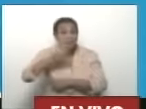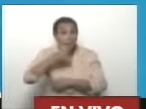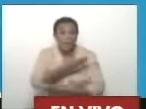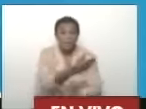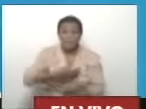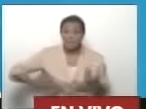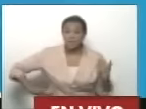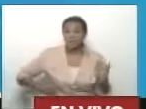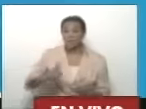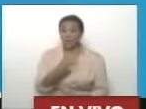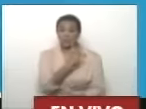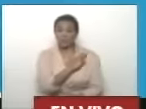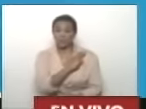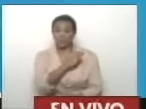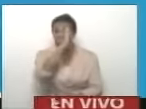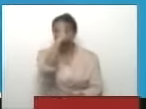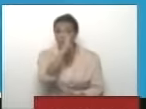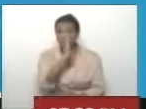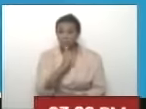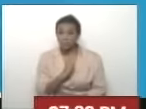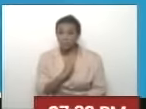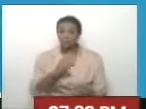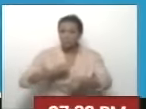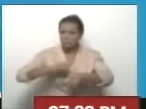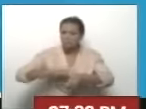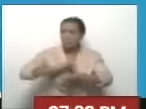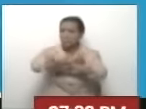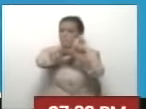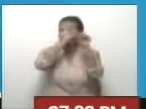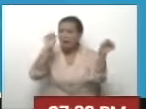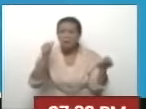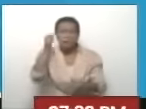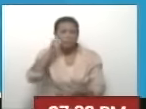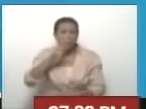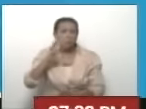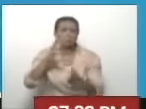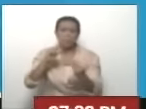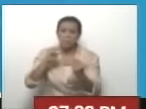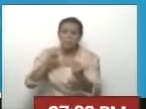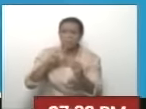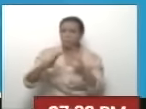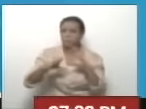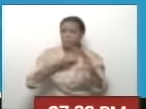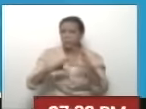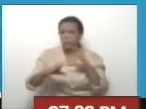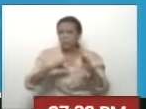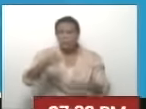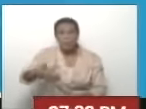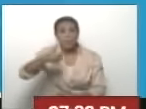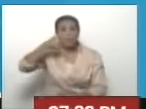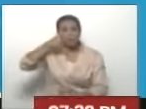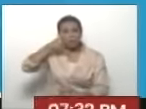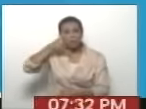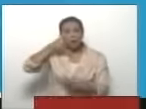presidente Lula da Silva. Hablamos largo. También él me llamó para